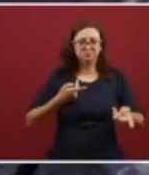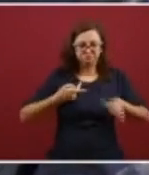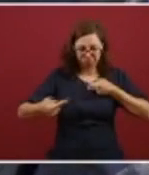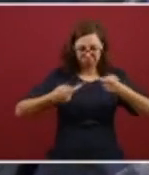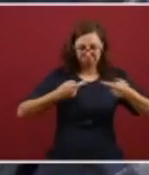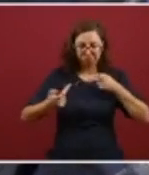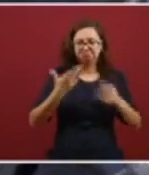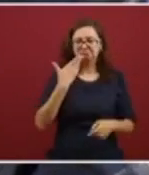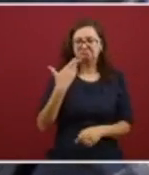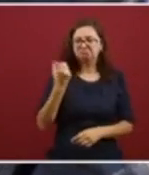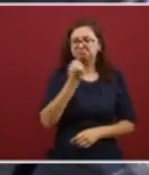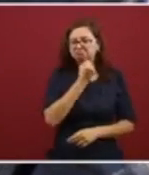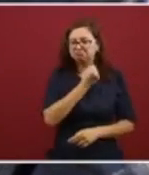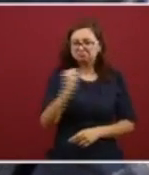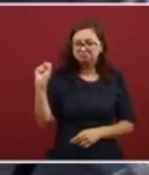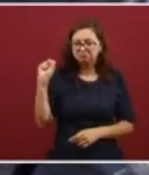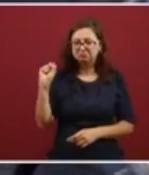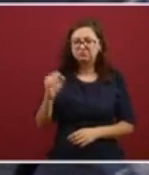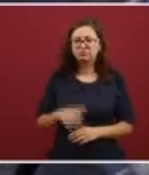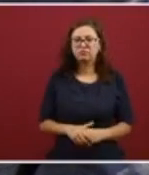Preparados.